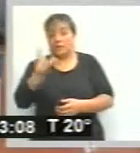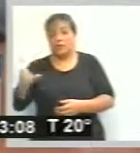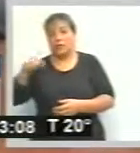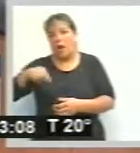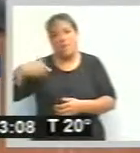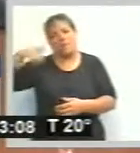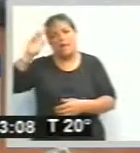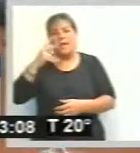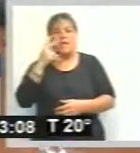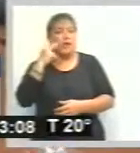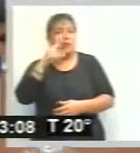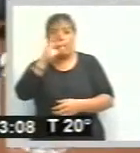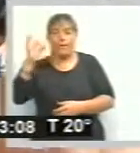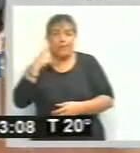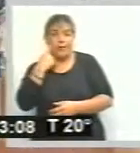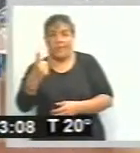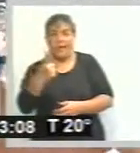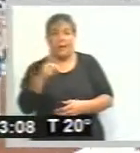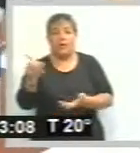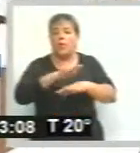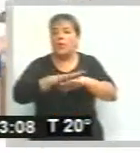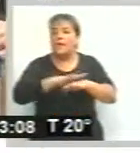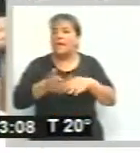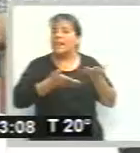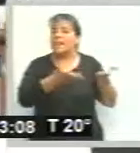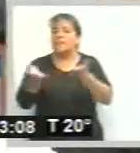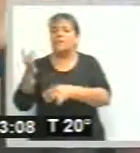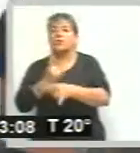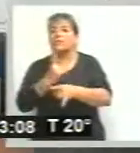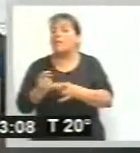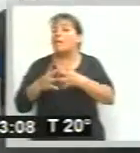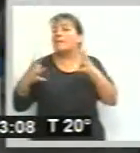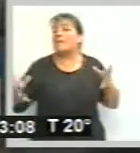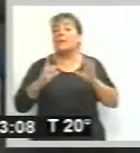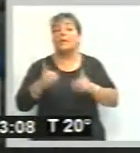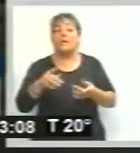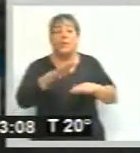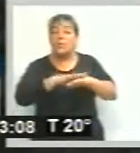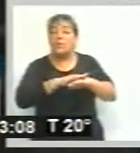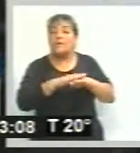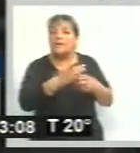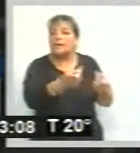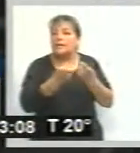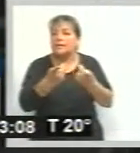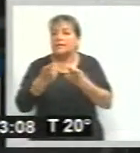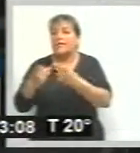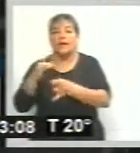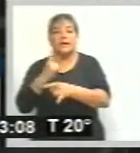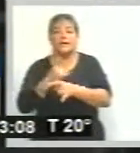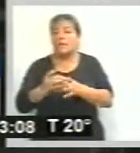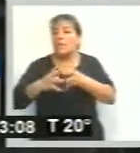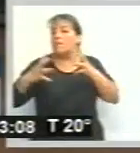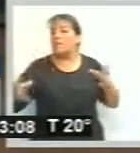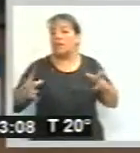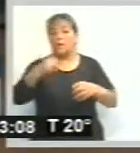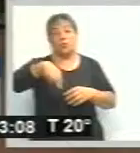que tiene un nivel de servicios que cada vez son mayores y un nivel de requerimiento que cada vez son mayores. Lamentablemente, ustedes saben que